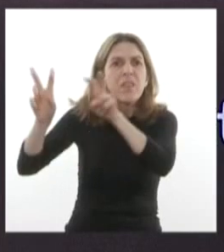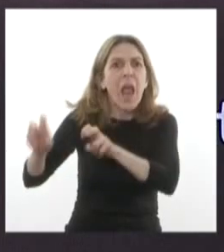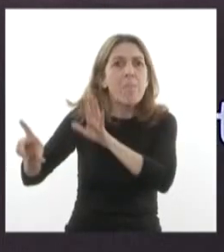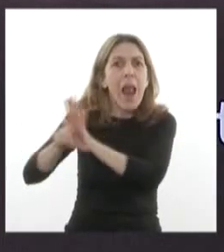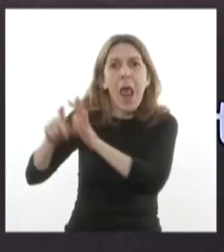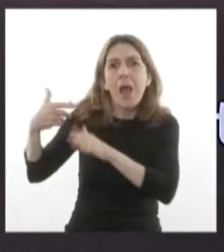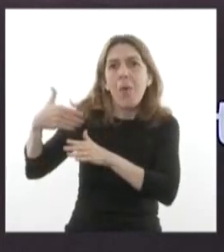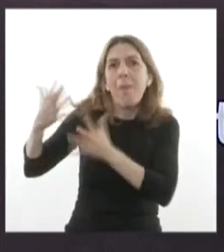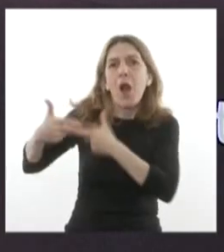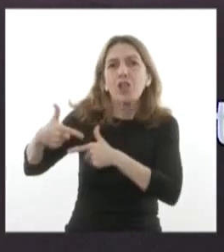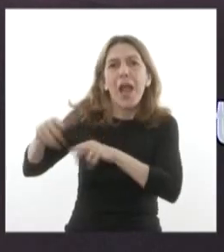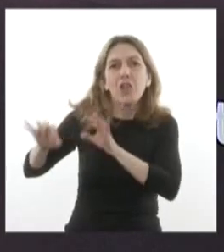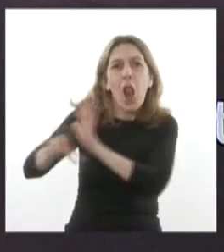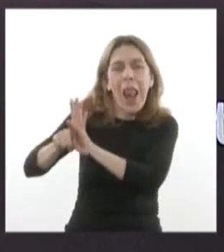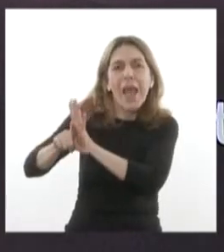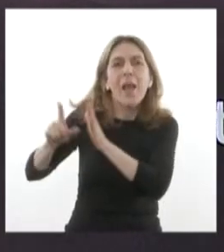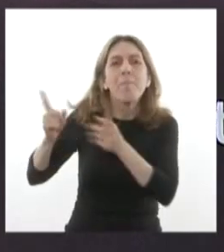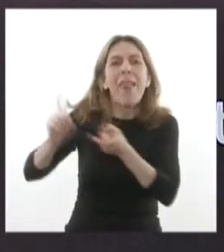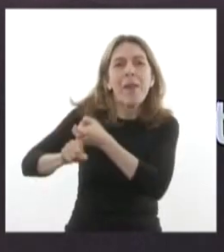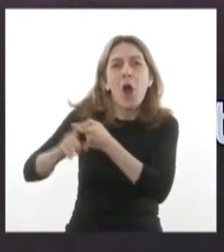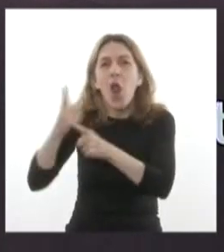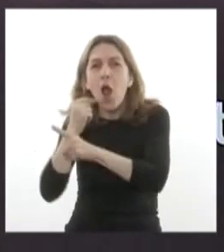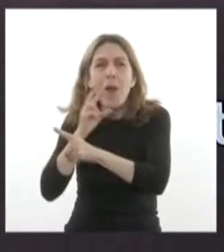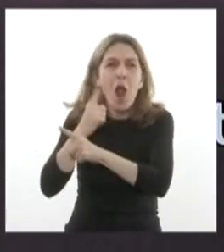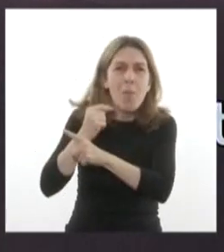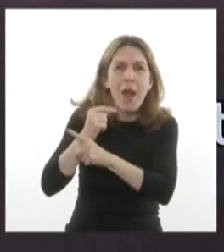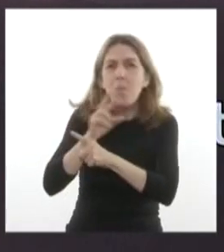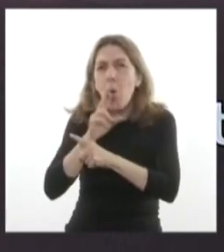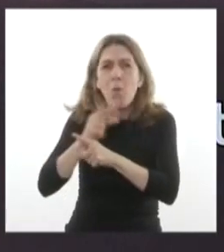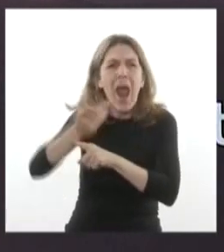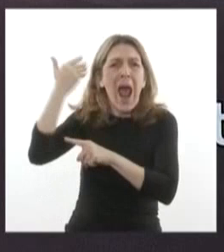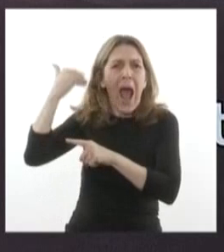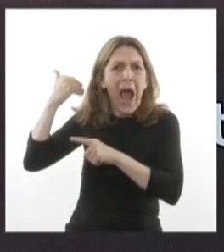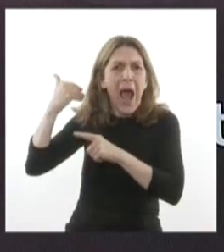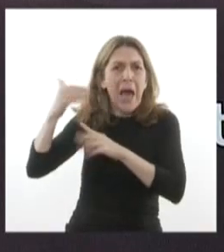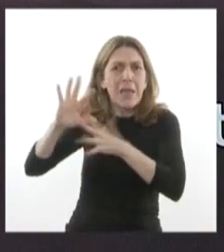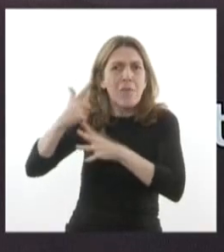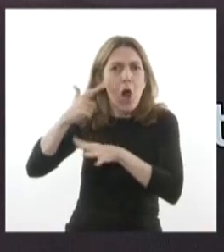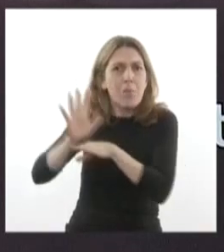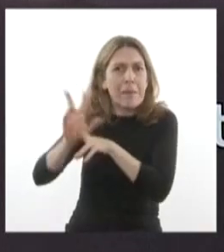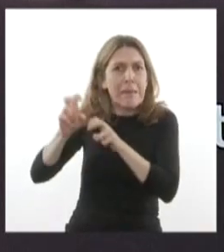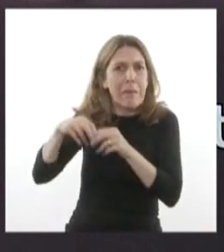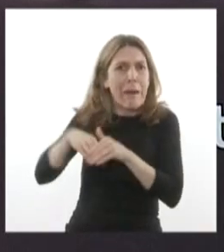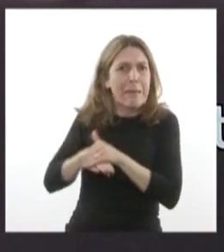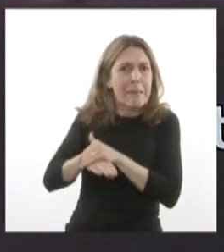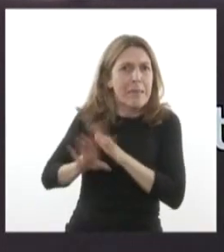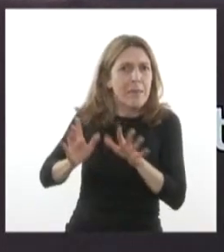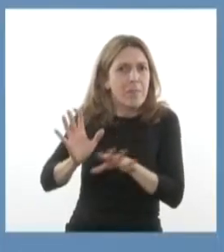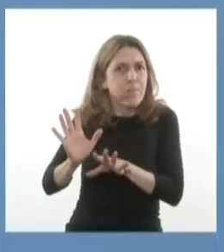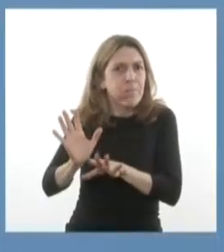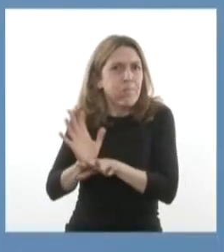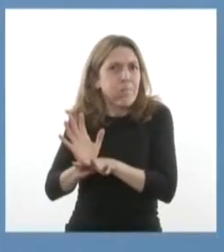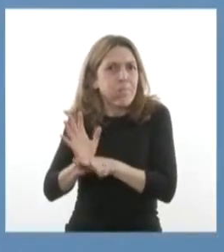ese momento era un tema casi tabú entre nosotros. Y un